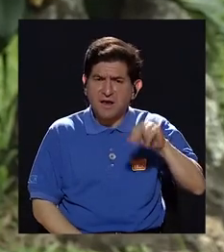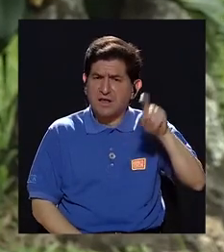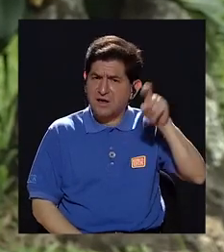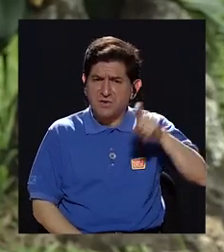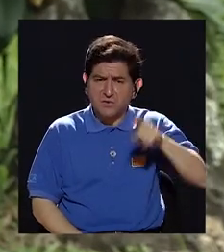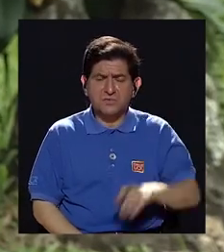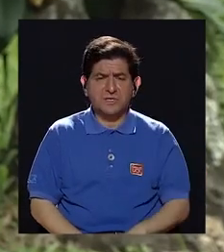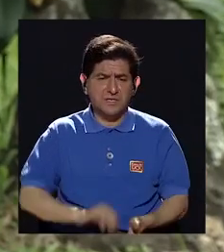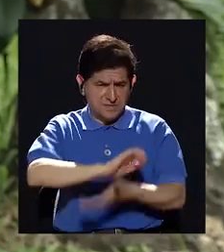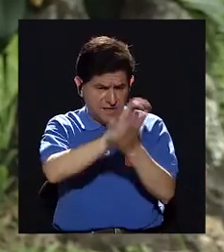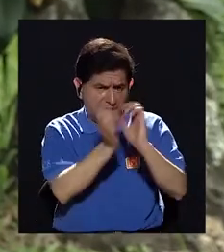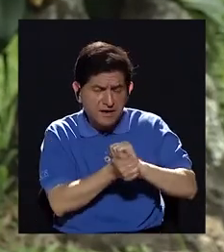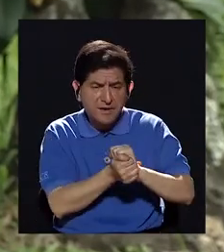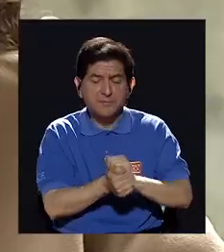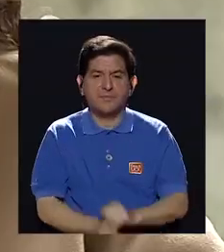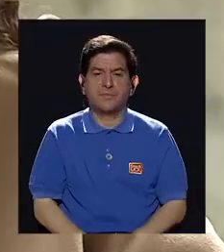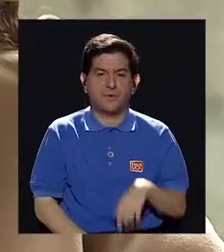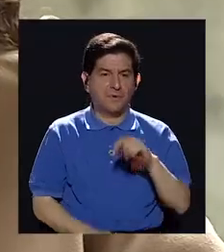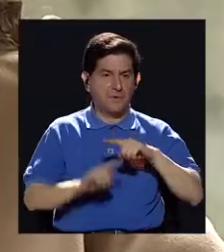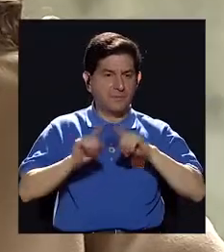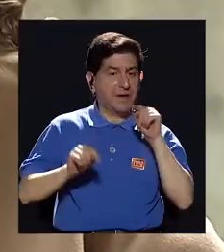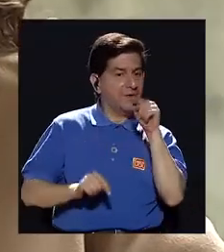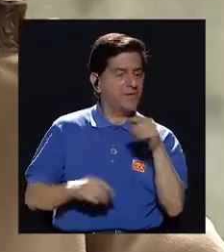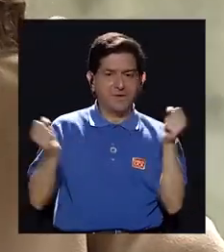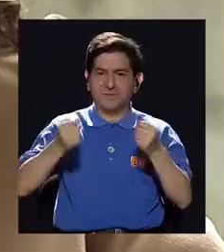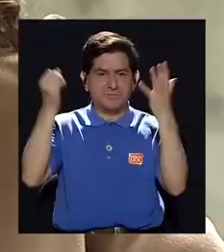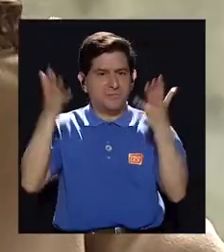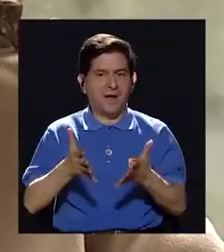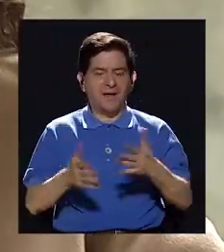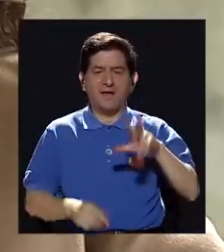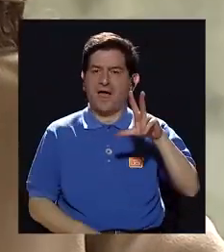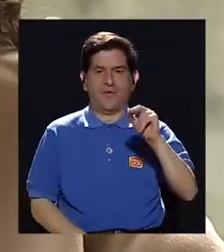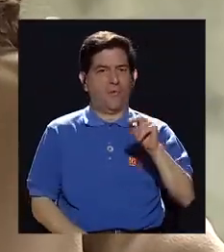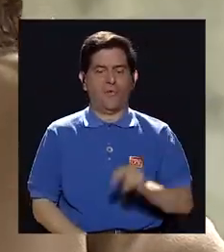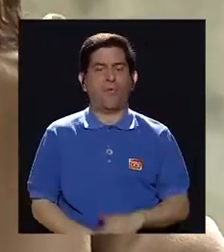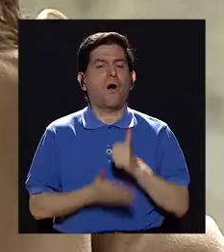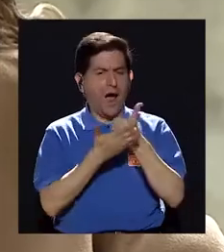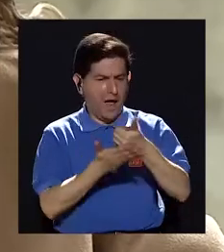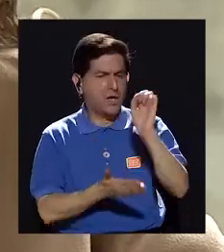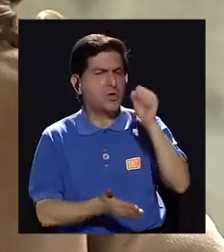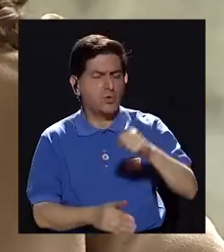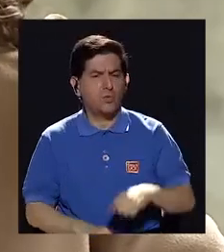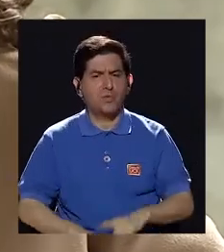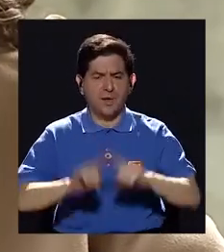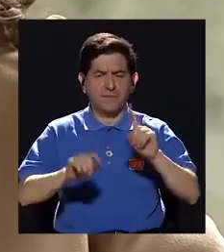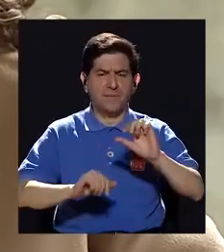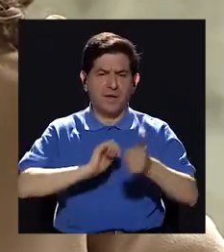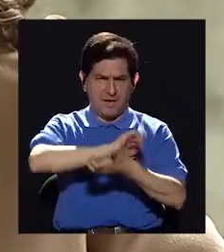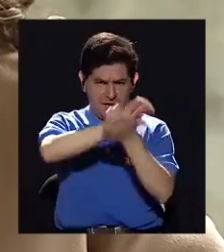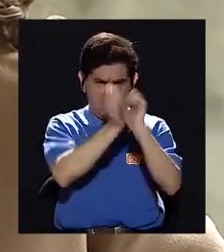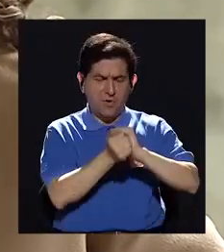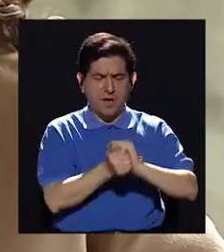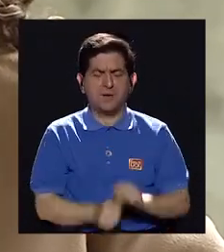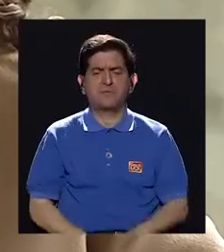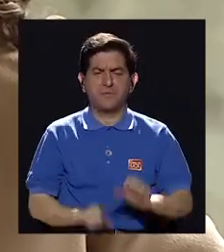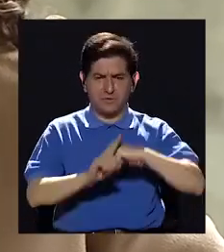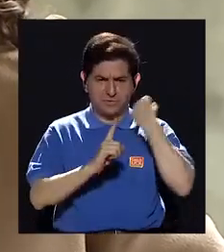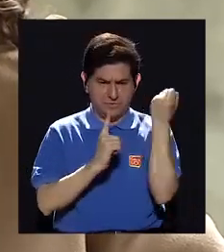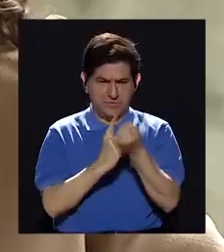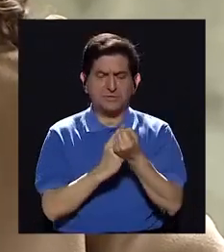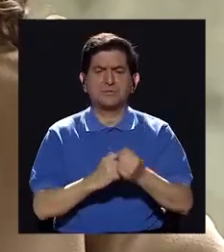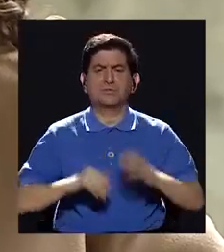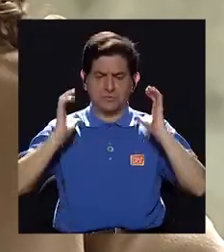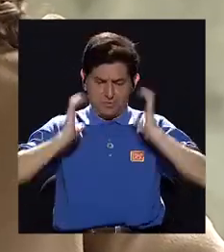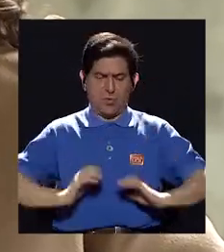de posición. Exacto, no son mágicos. Esos colchones ayudan muchísimo, pero los cambios de posición siguen siendo